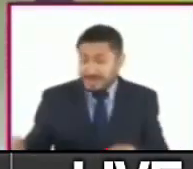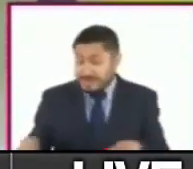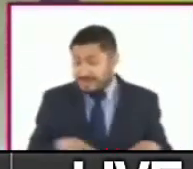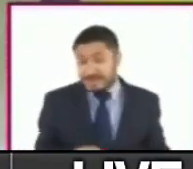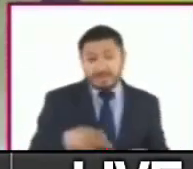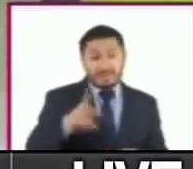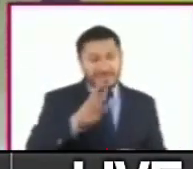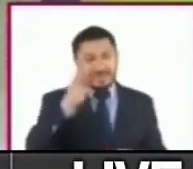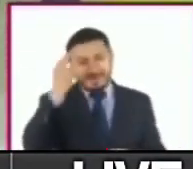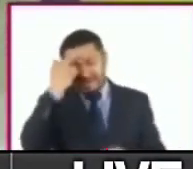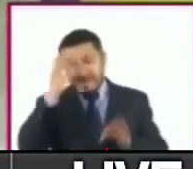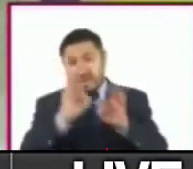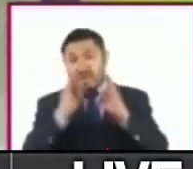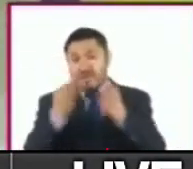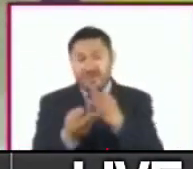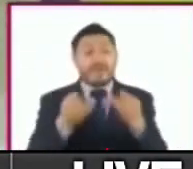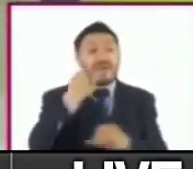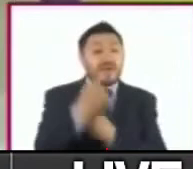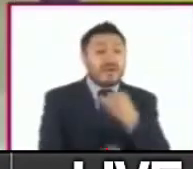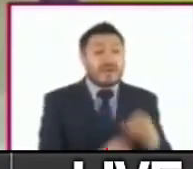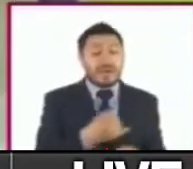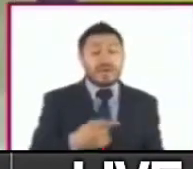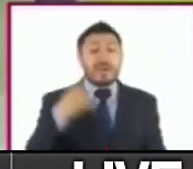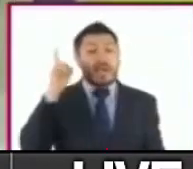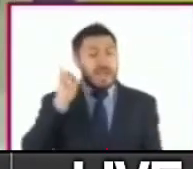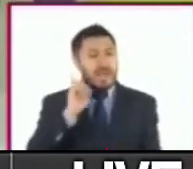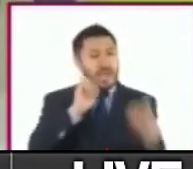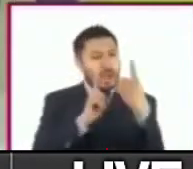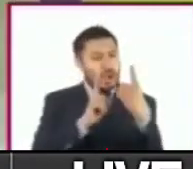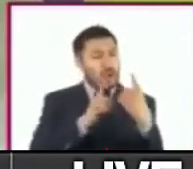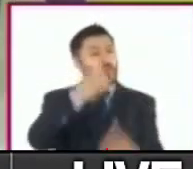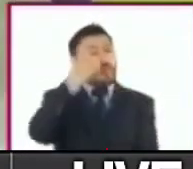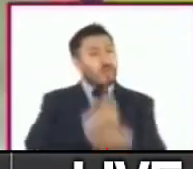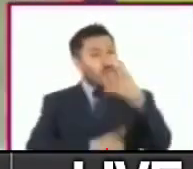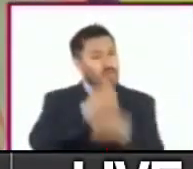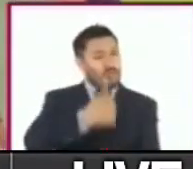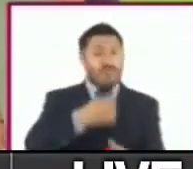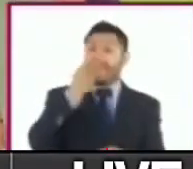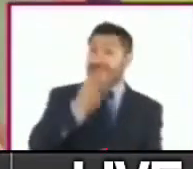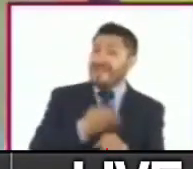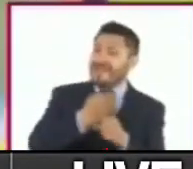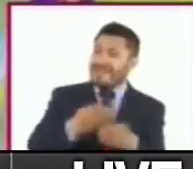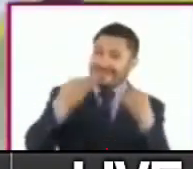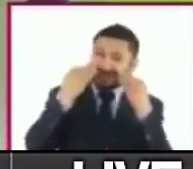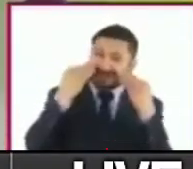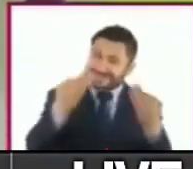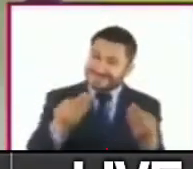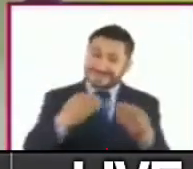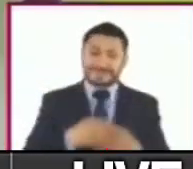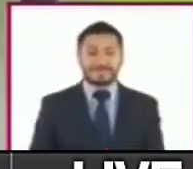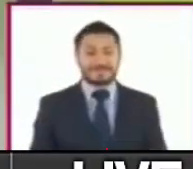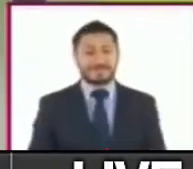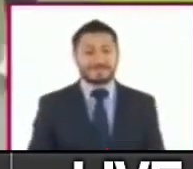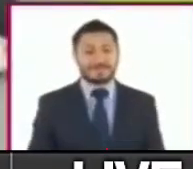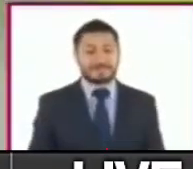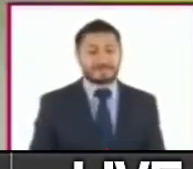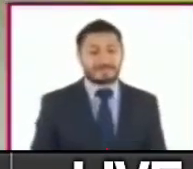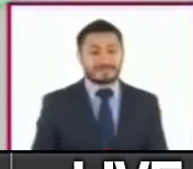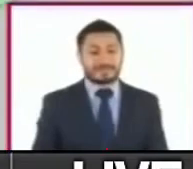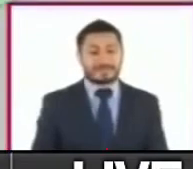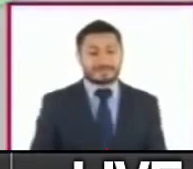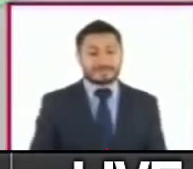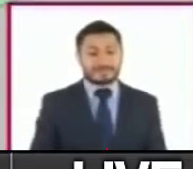una manera de jugar el bocha es uno contra uno. Así es, y es lo que vamos a hacer en este momento.